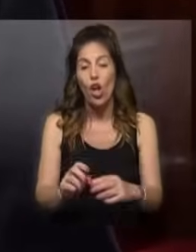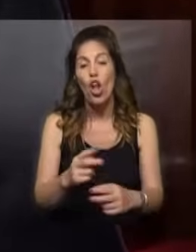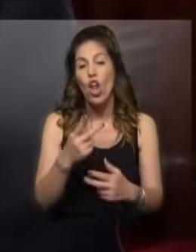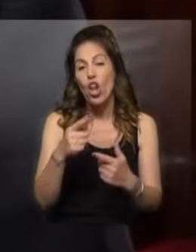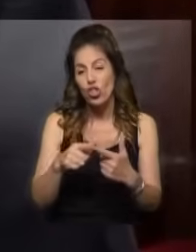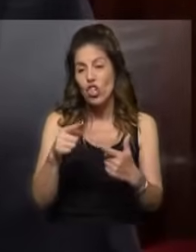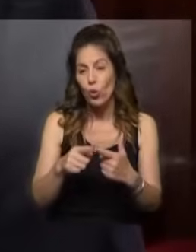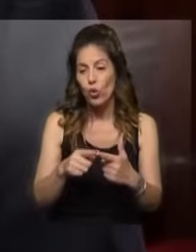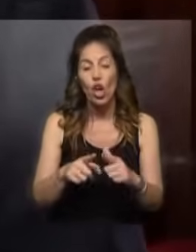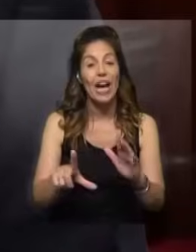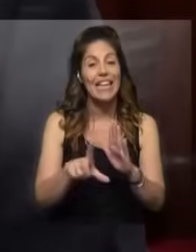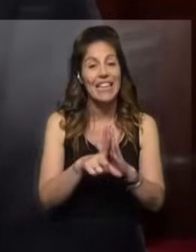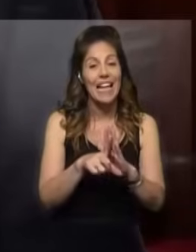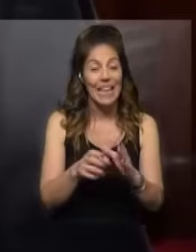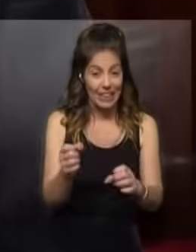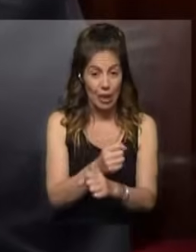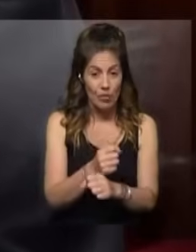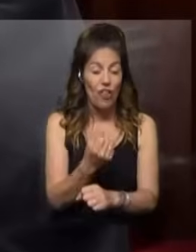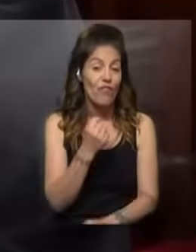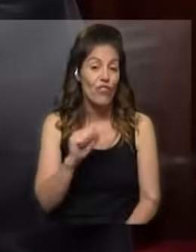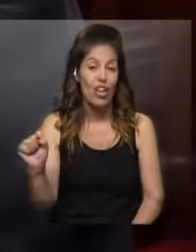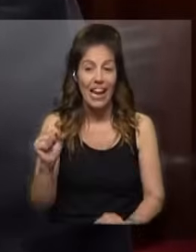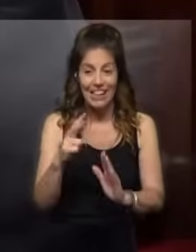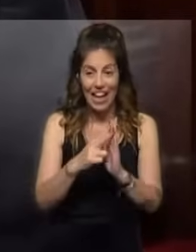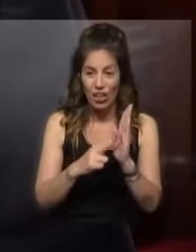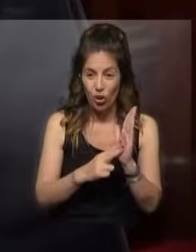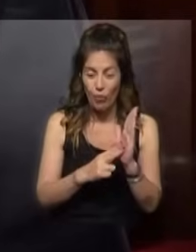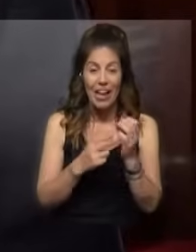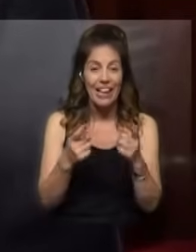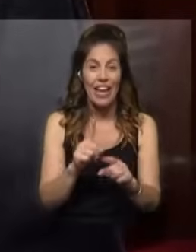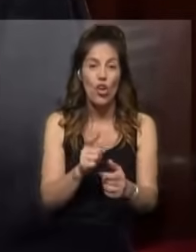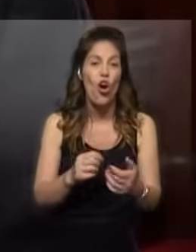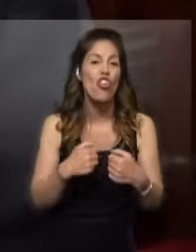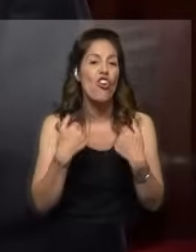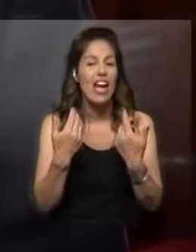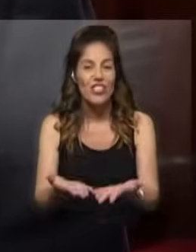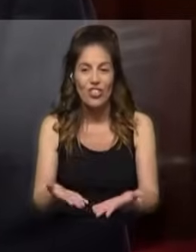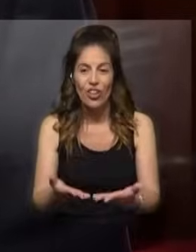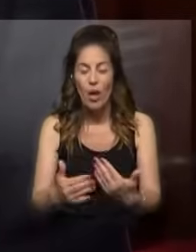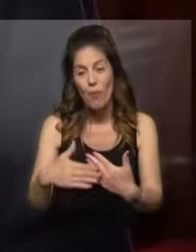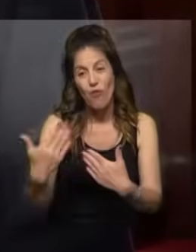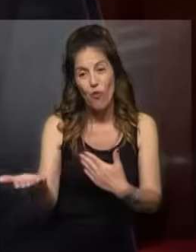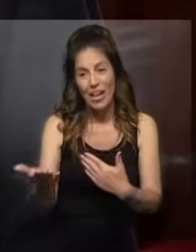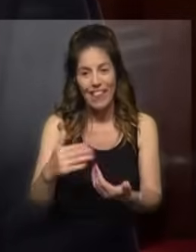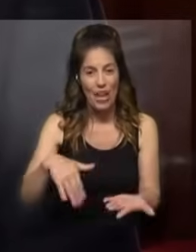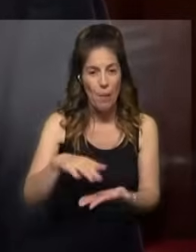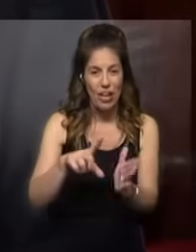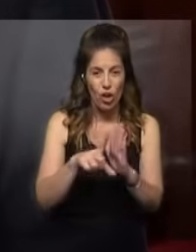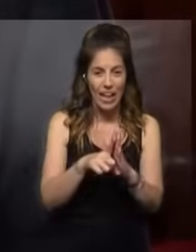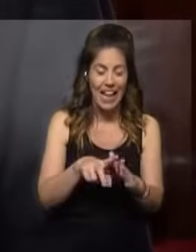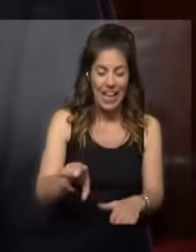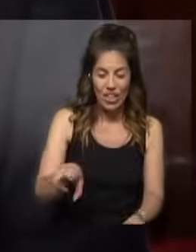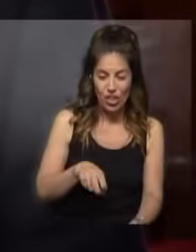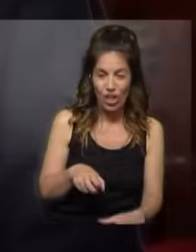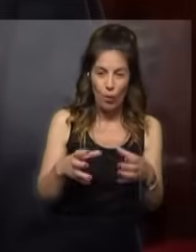aprobando es una forma de violar la Norma que establece que no puede haber donaciones por fuera del marco legal si yo le cobro a un